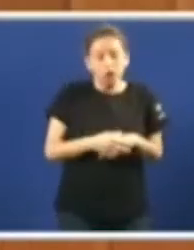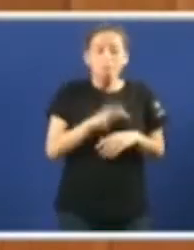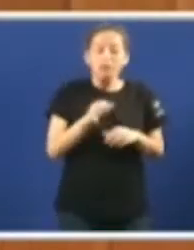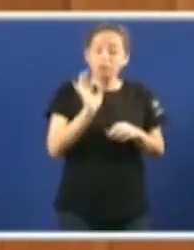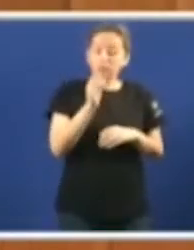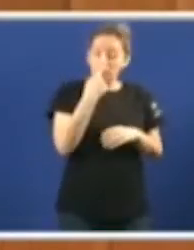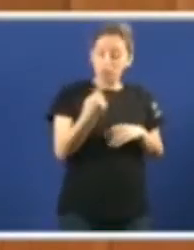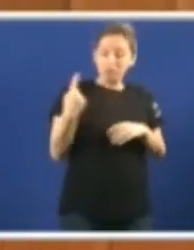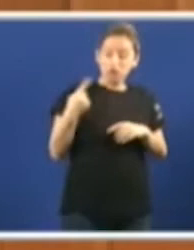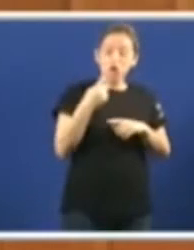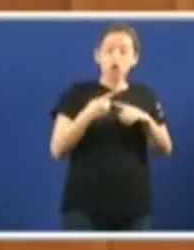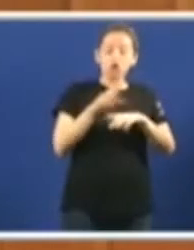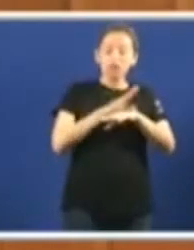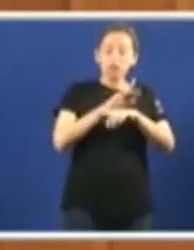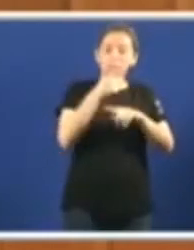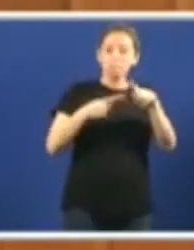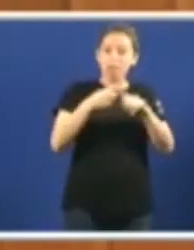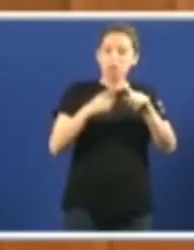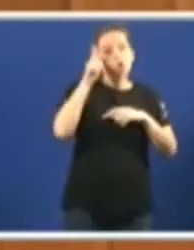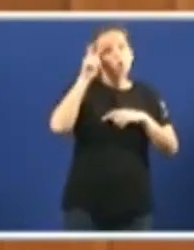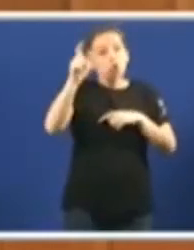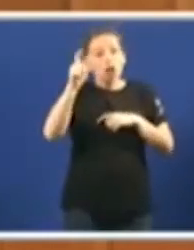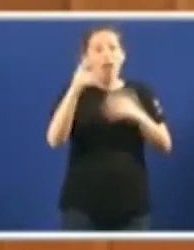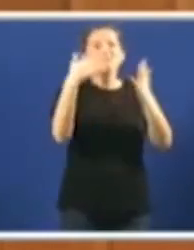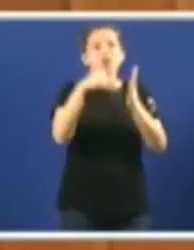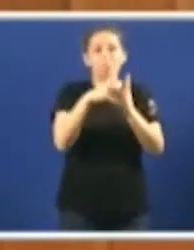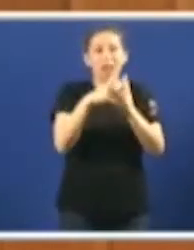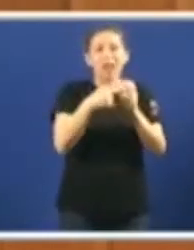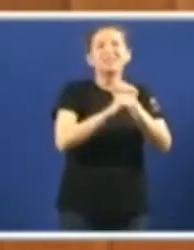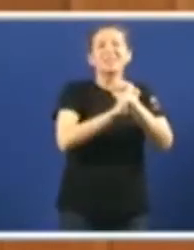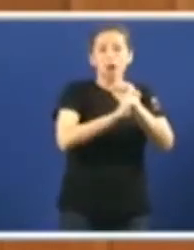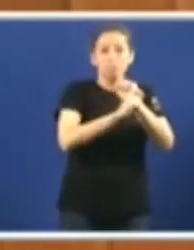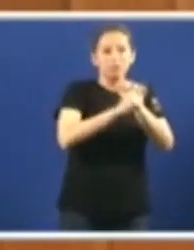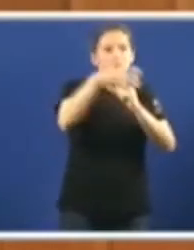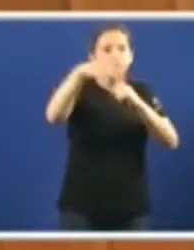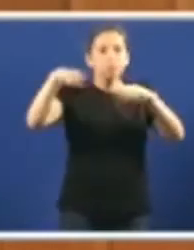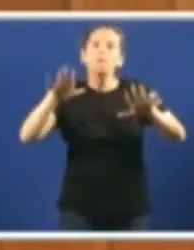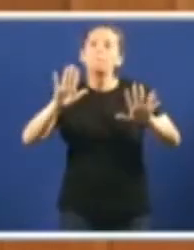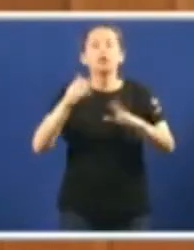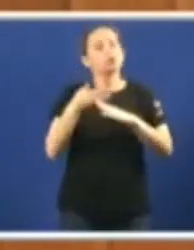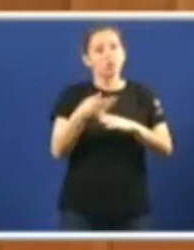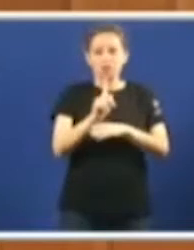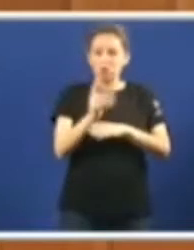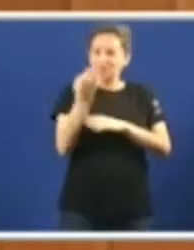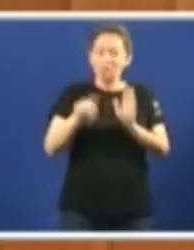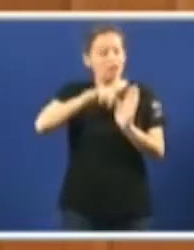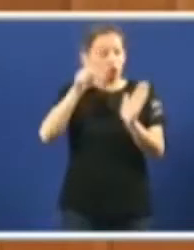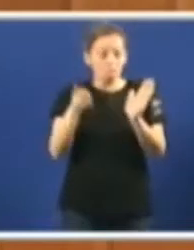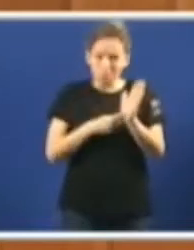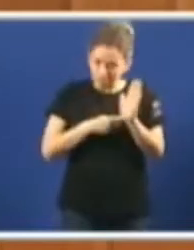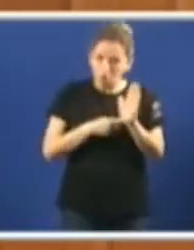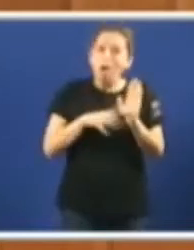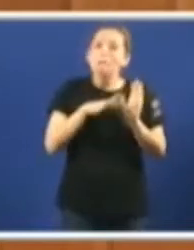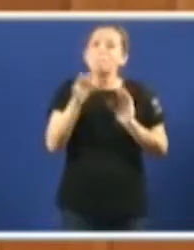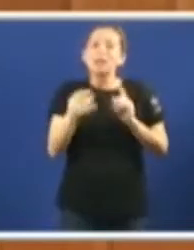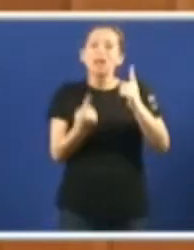Rural repartiu trampas, 10.000 trampas, pero non é suficiente porque, como volvo a incidir, ten que ser masivo e, por suposto, hai que protexer os